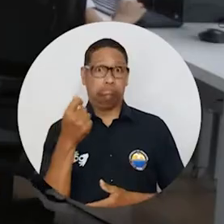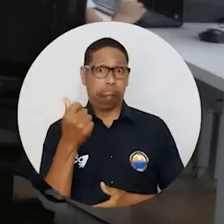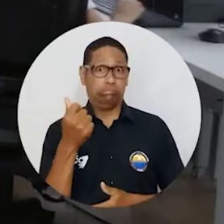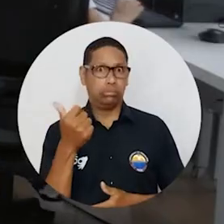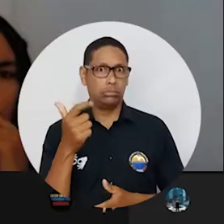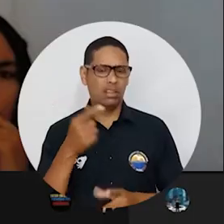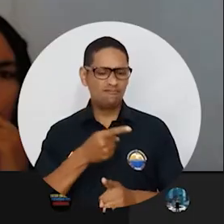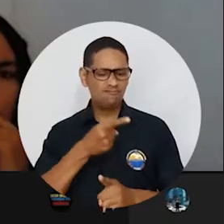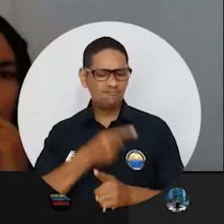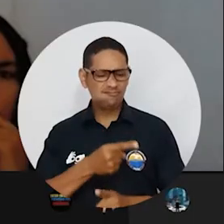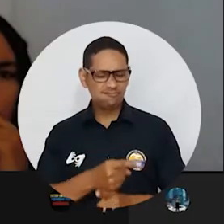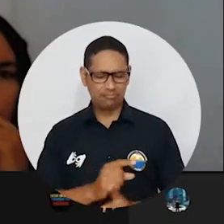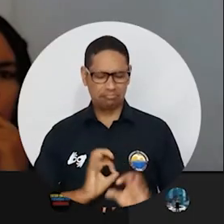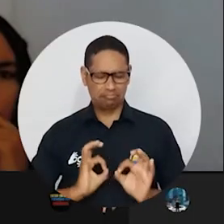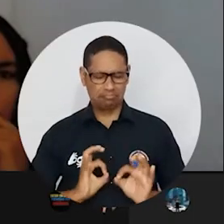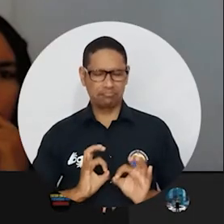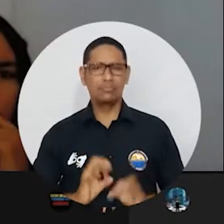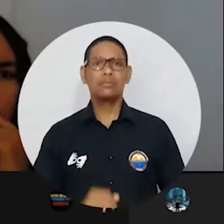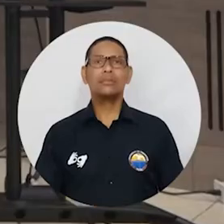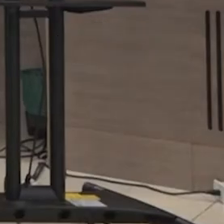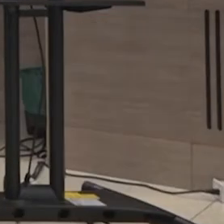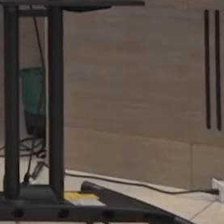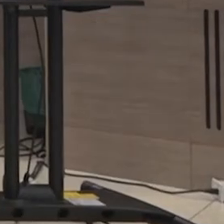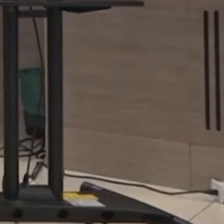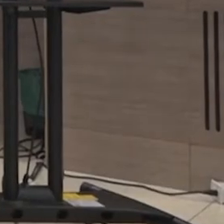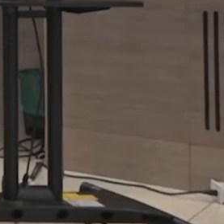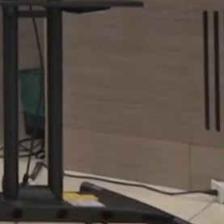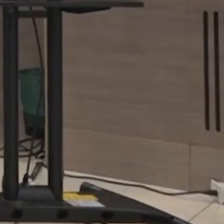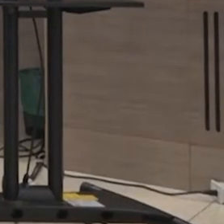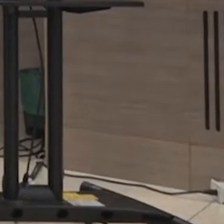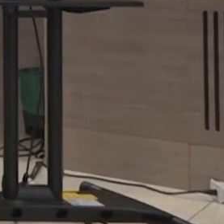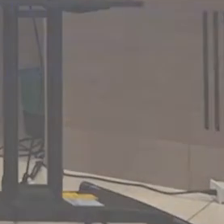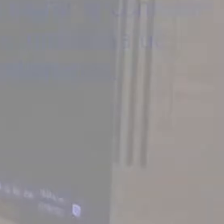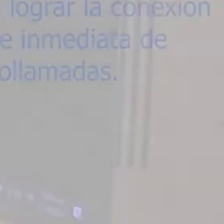que no son bajas, sí funcionen verdaderamente.